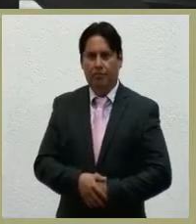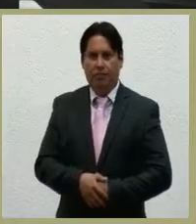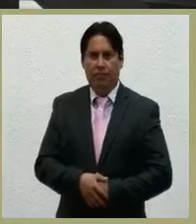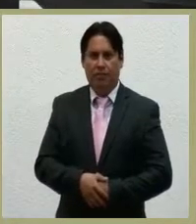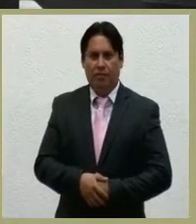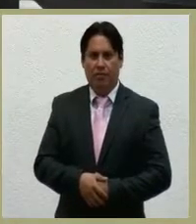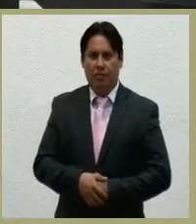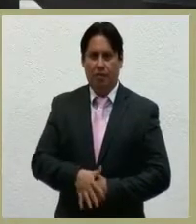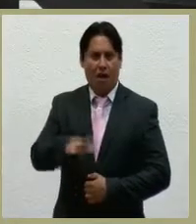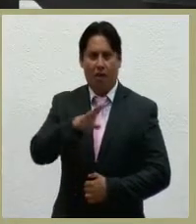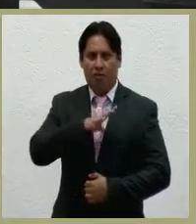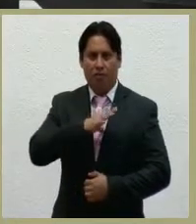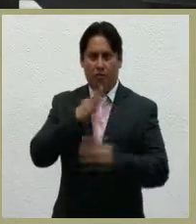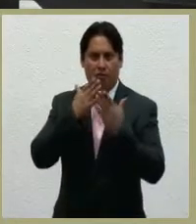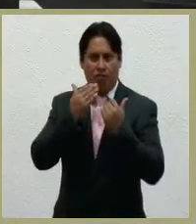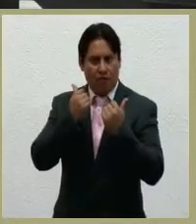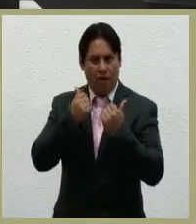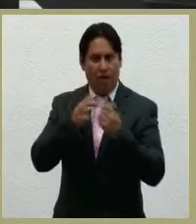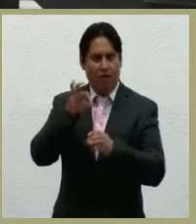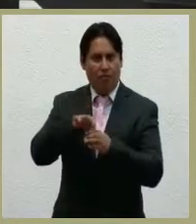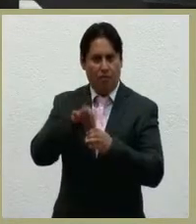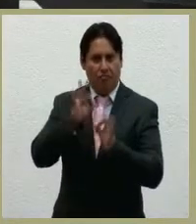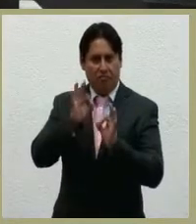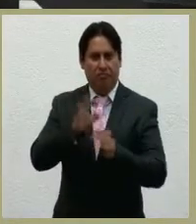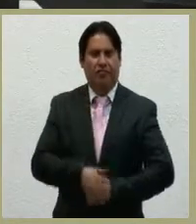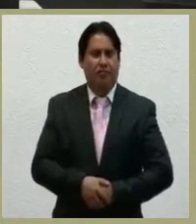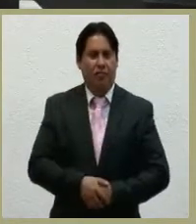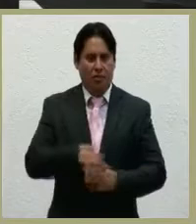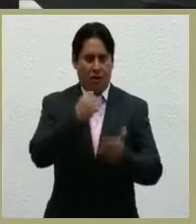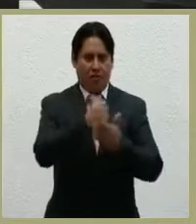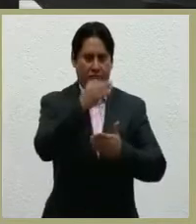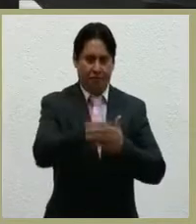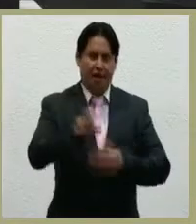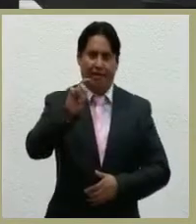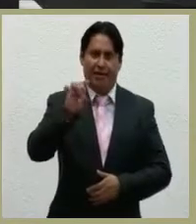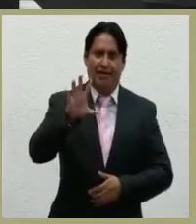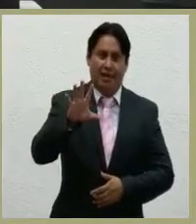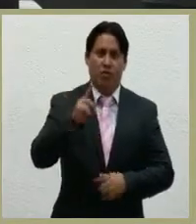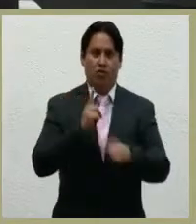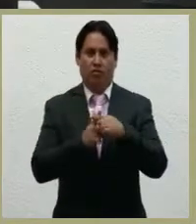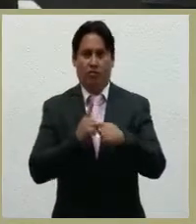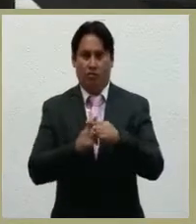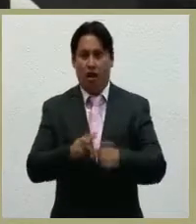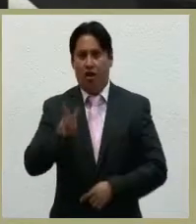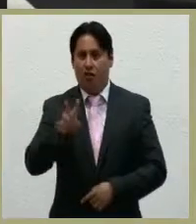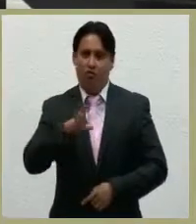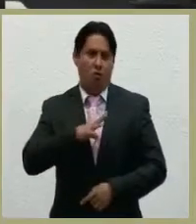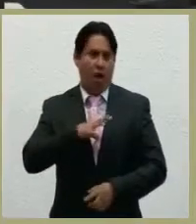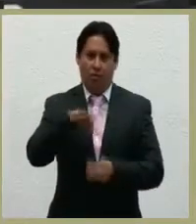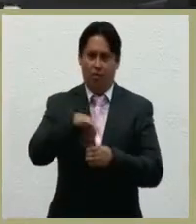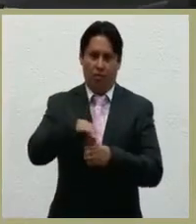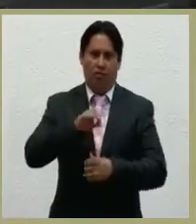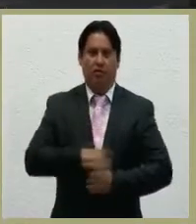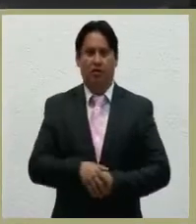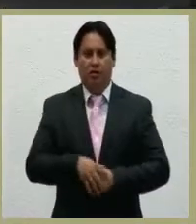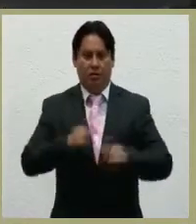No falta ningún legislador, diputada presidente. Aprobado con 35 votos a favor y 2 abstenciones.